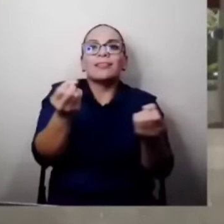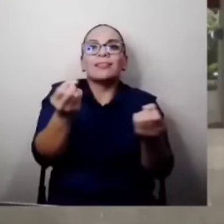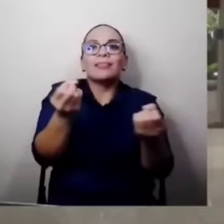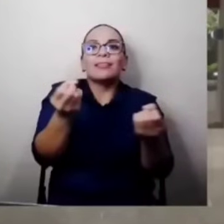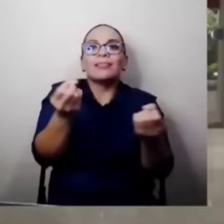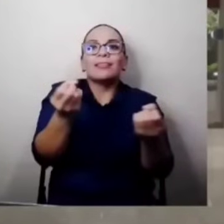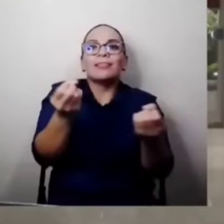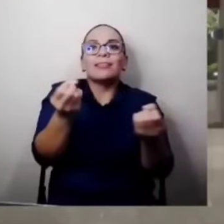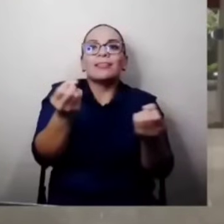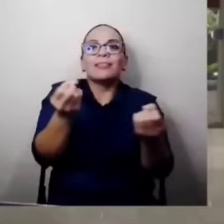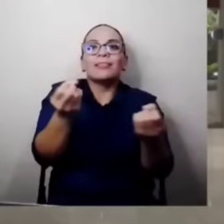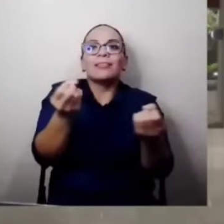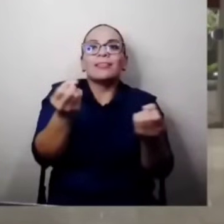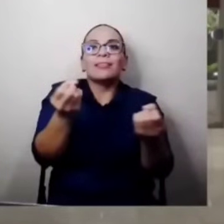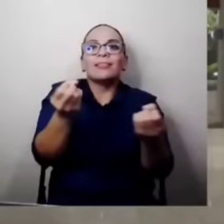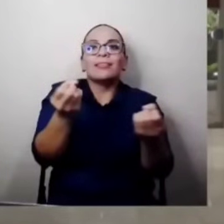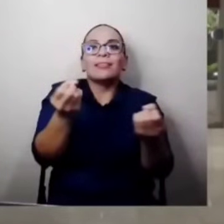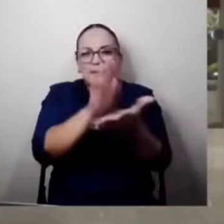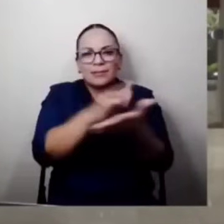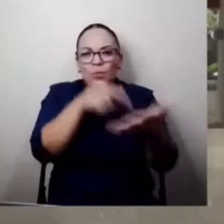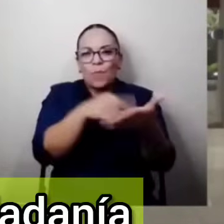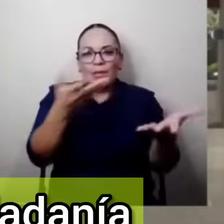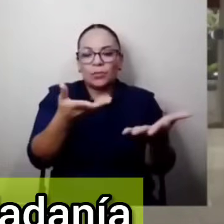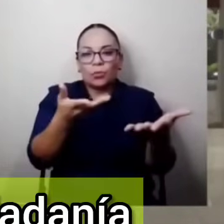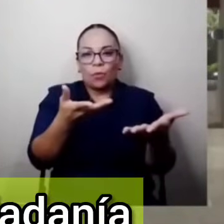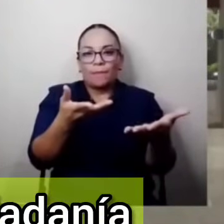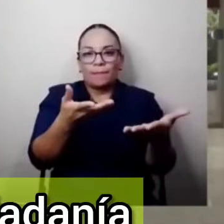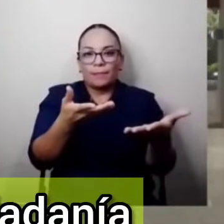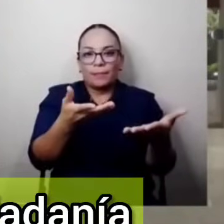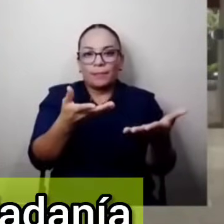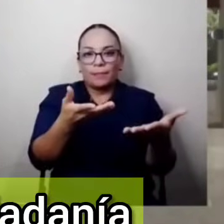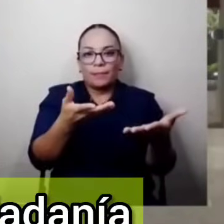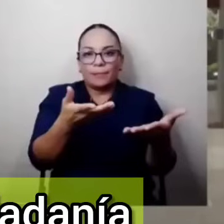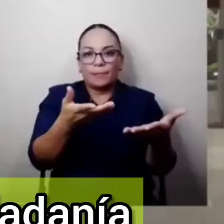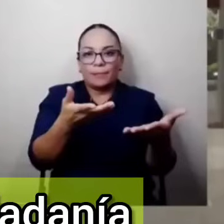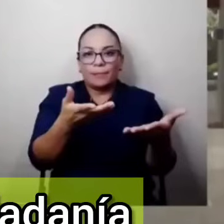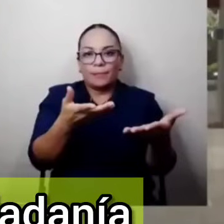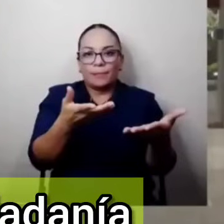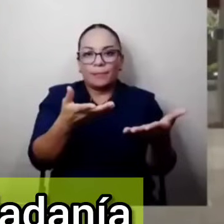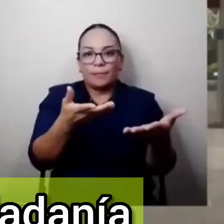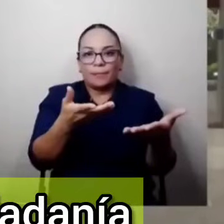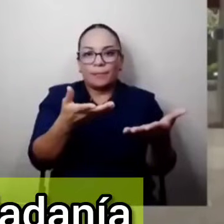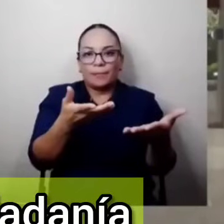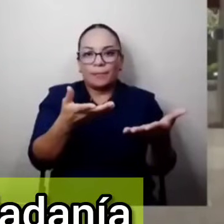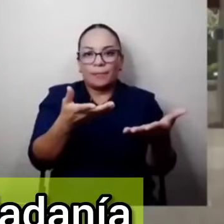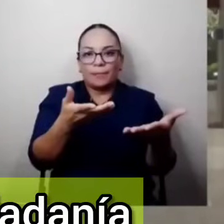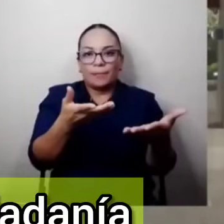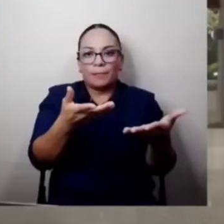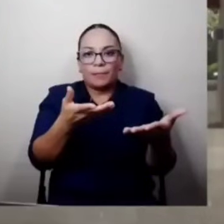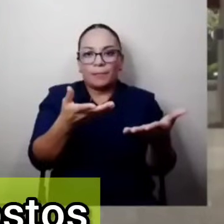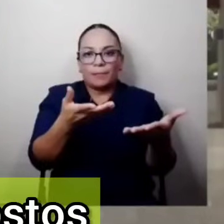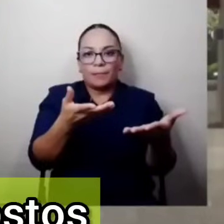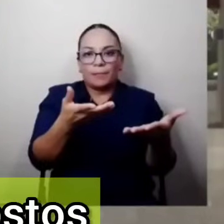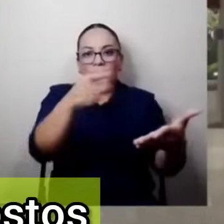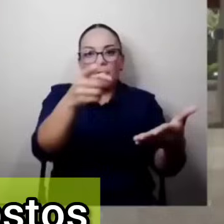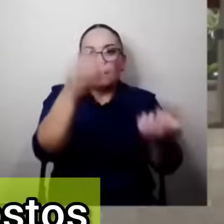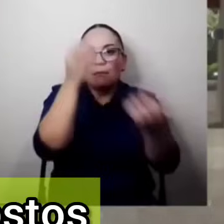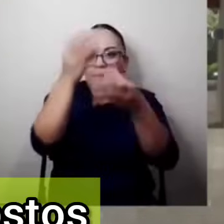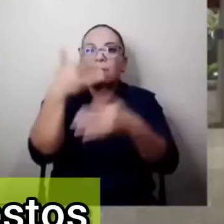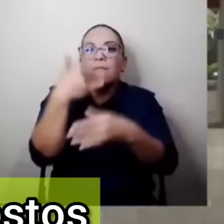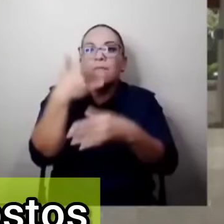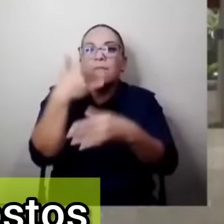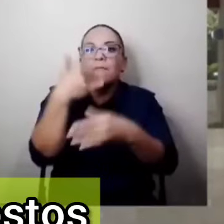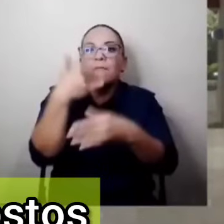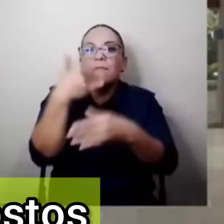estudio. ¿Qué pasa? Que los repiten y repiten y repiten y están malinformando a la ciudadanía de porcentajes